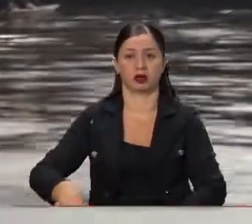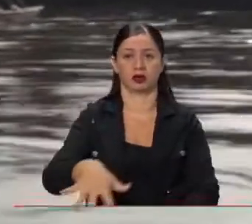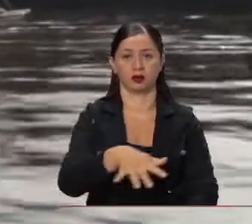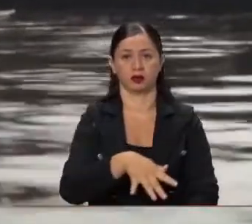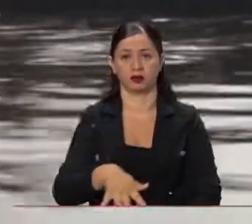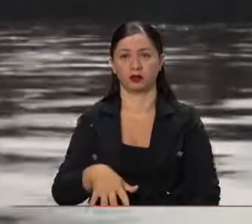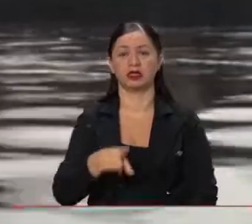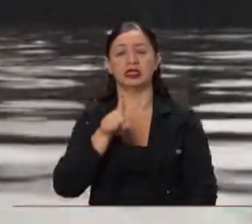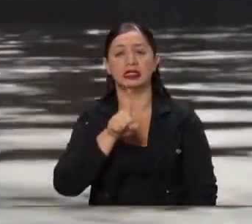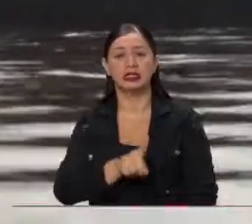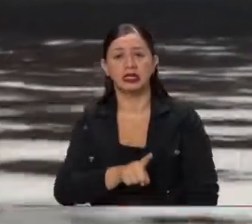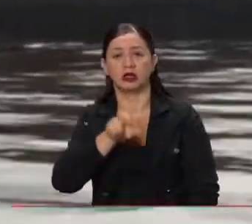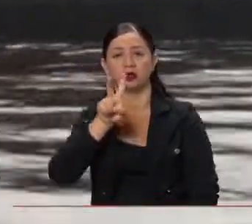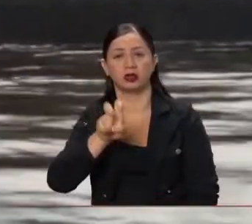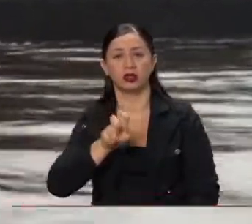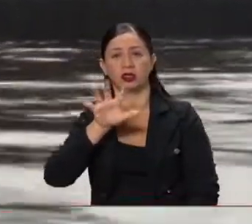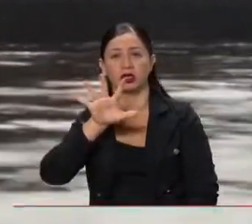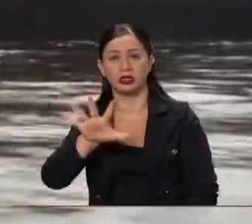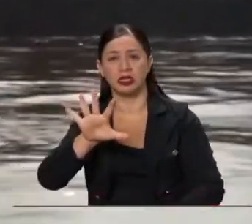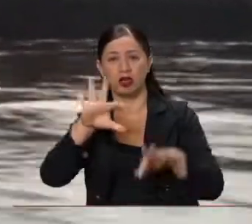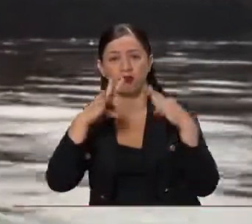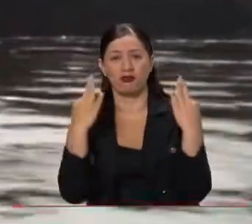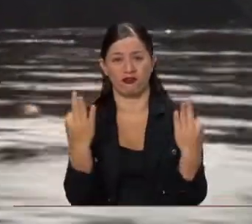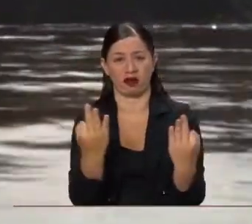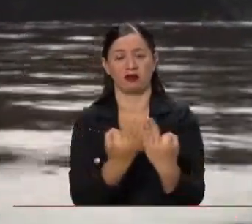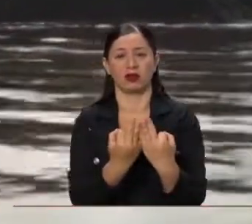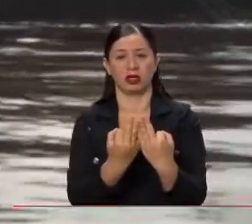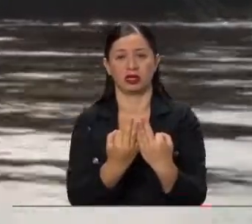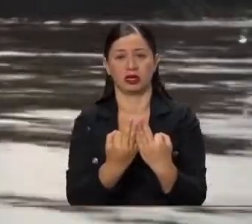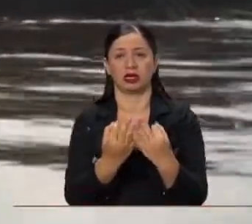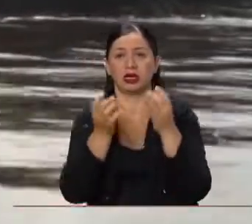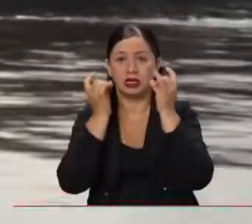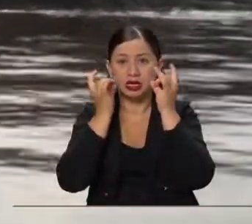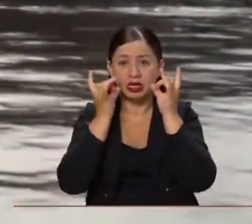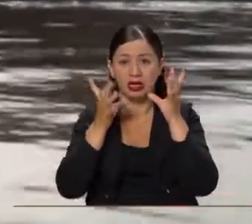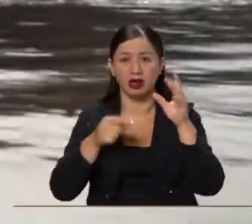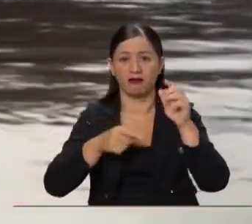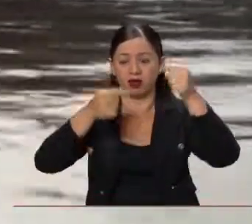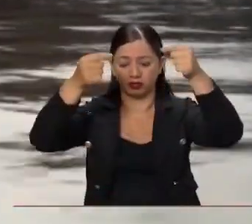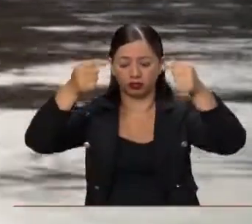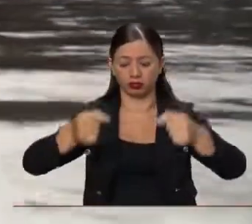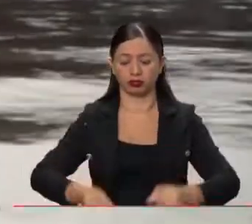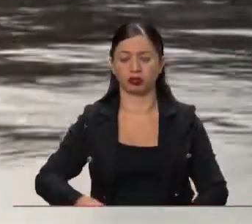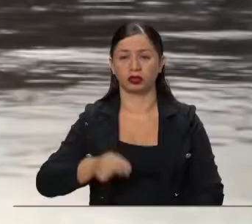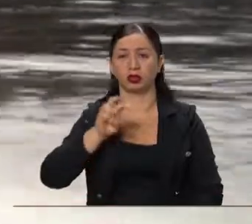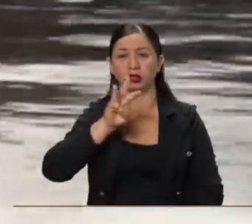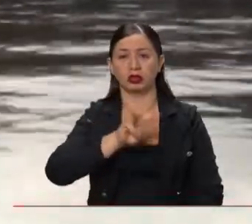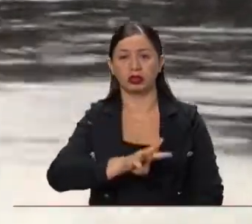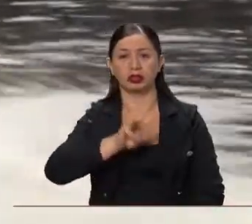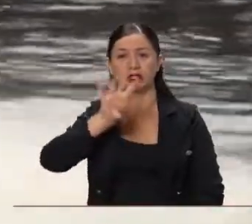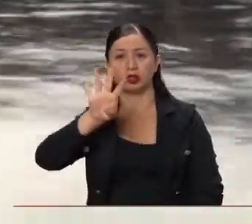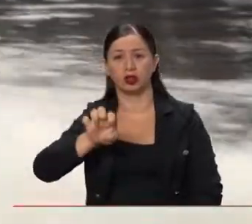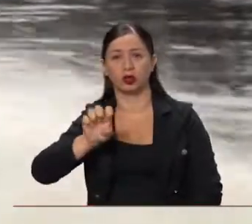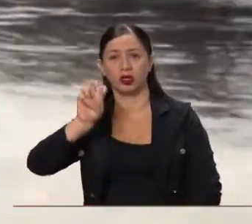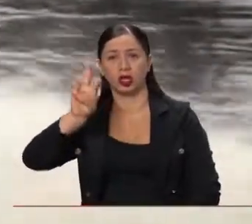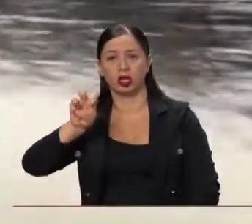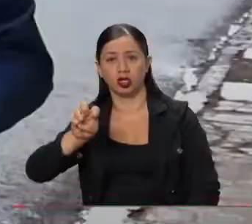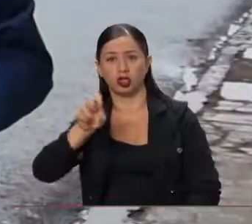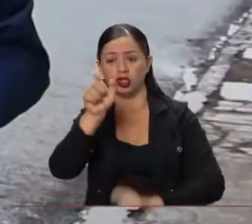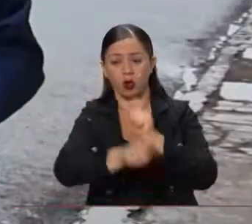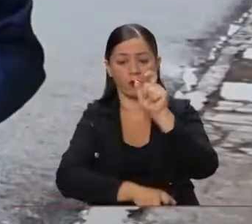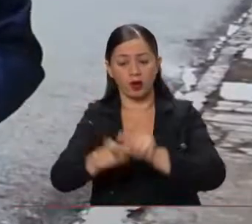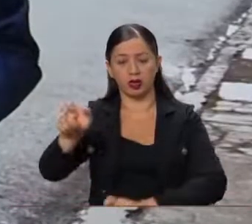Son 175 familias para un total de 398